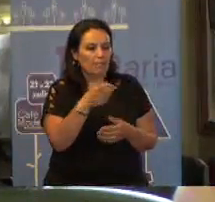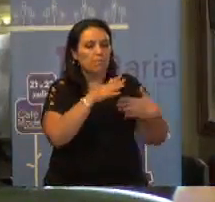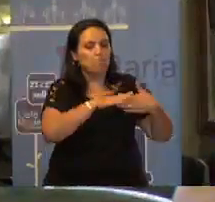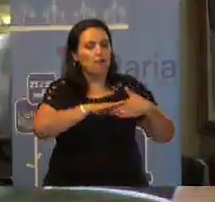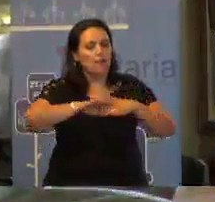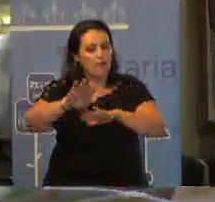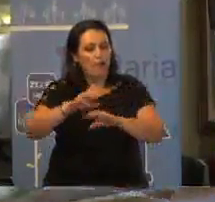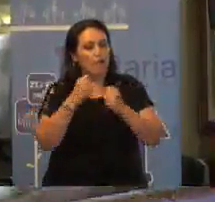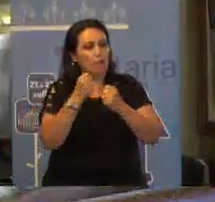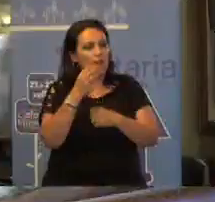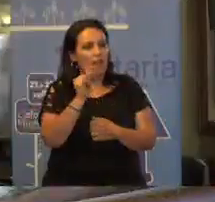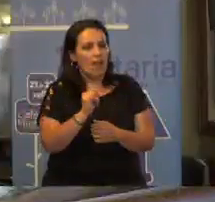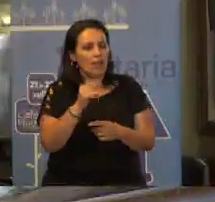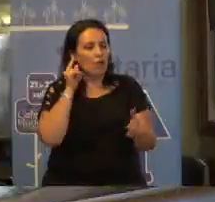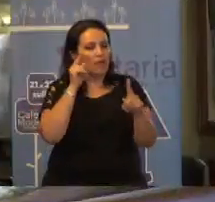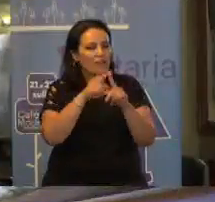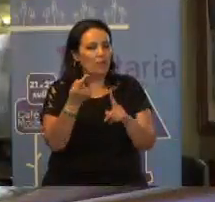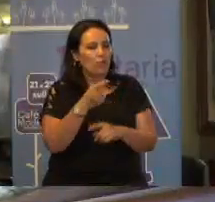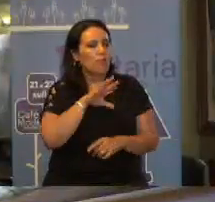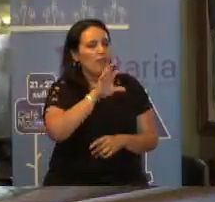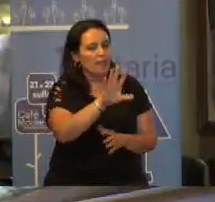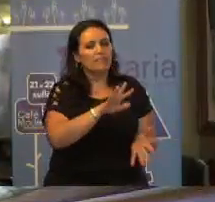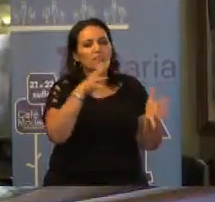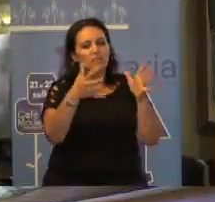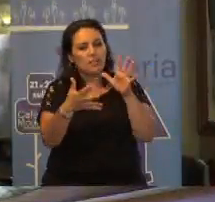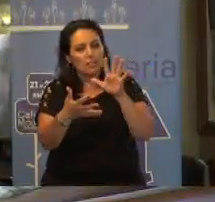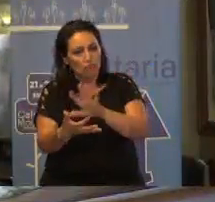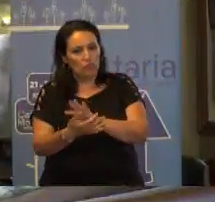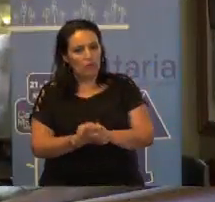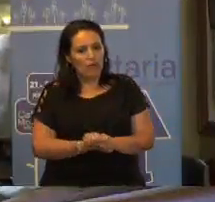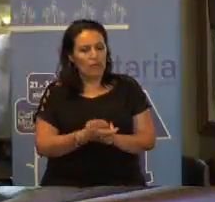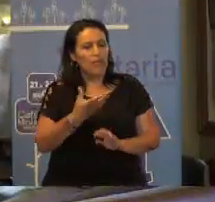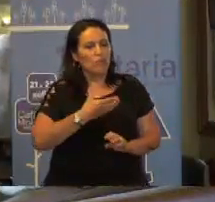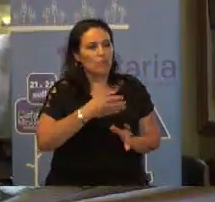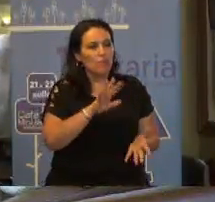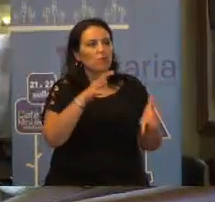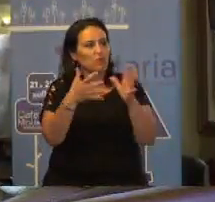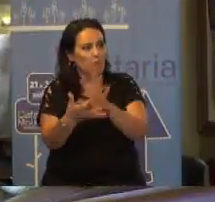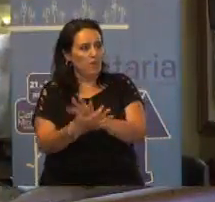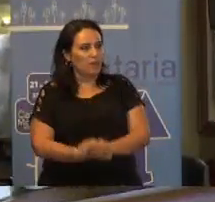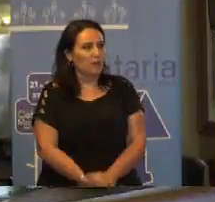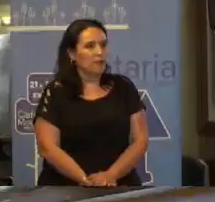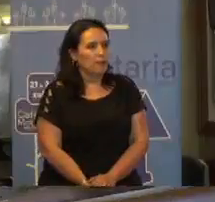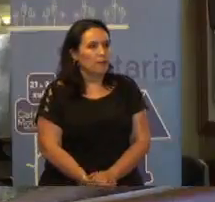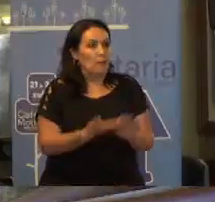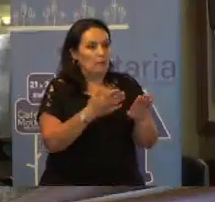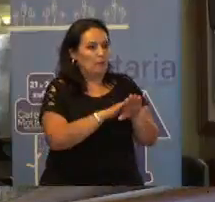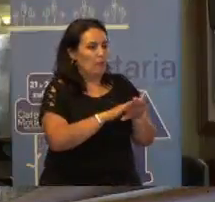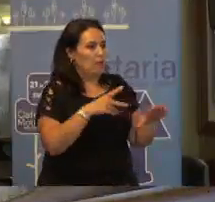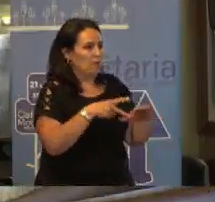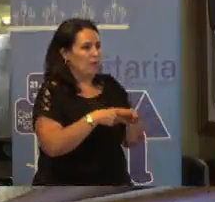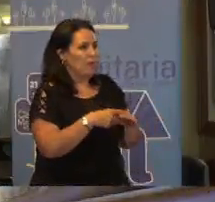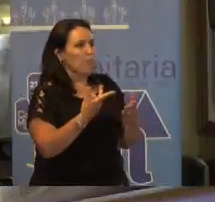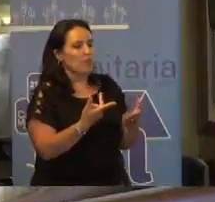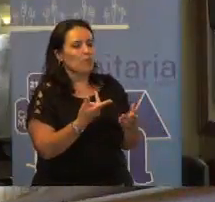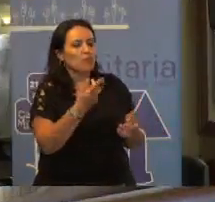poder transformar o país e para poder transformar os concellos. Perdón, que te interrumpa, pero entón non estamos falando